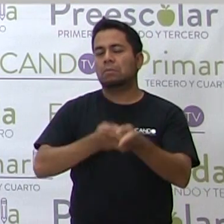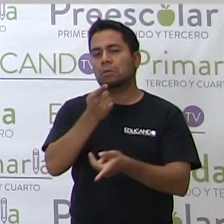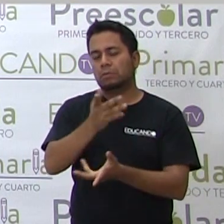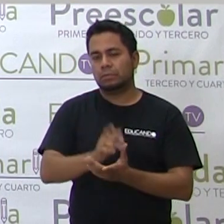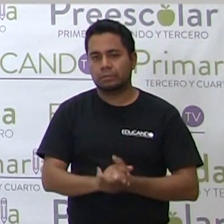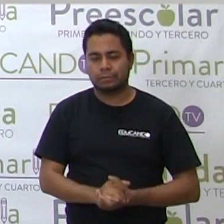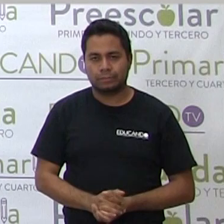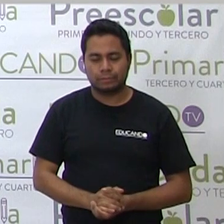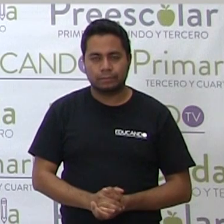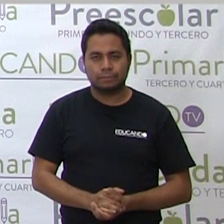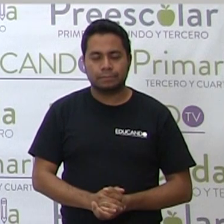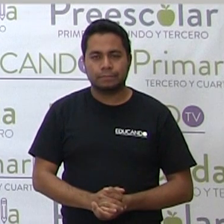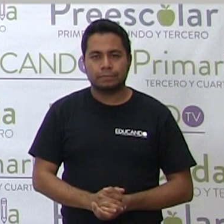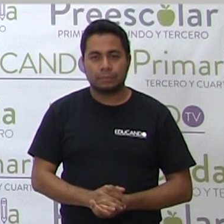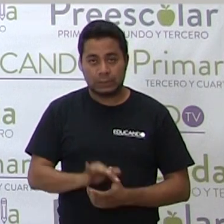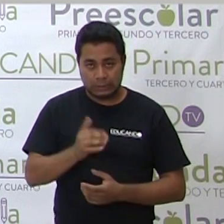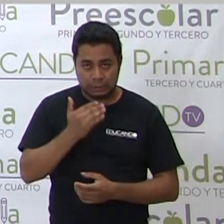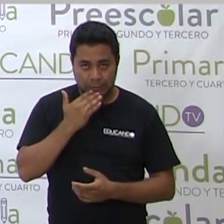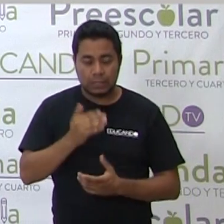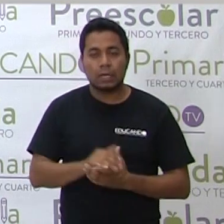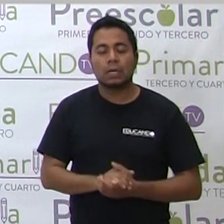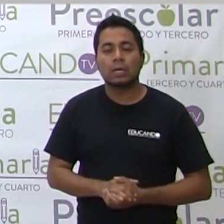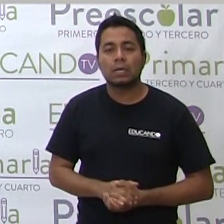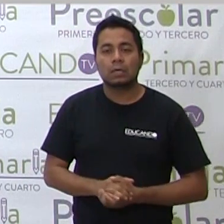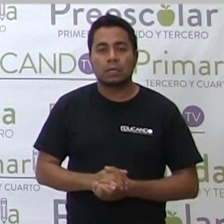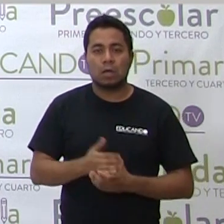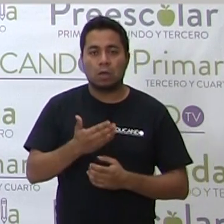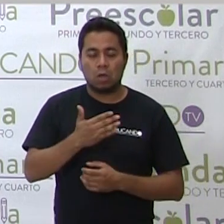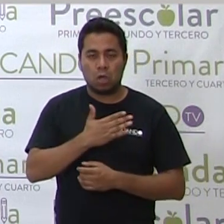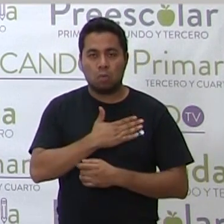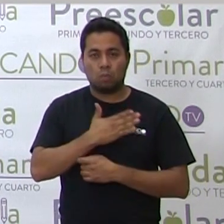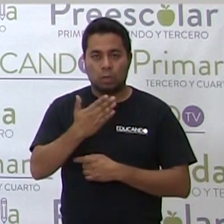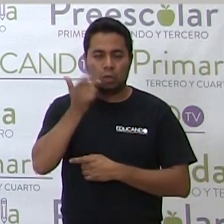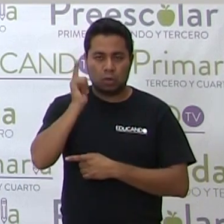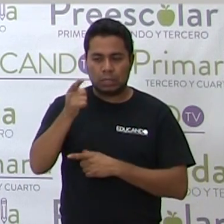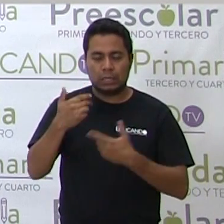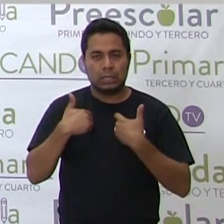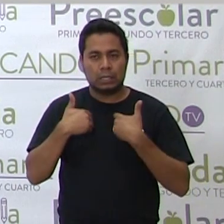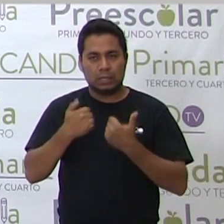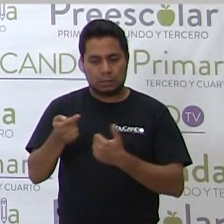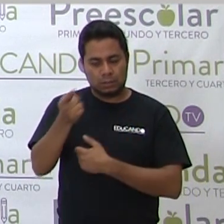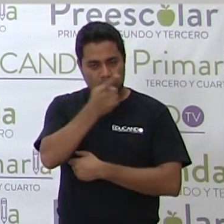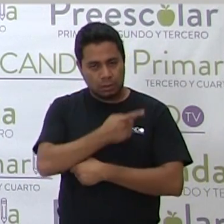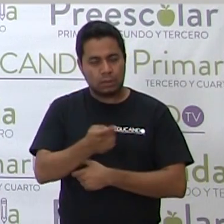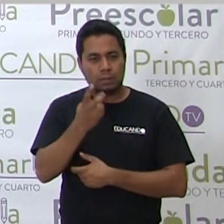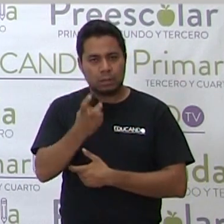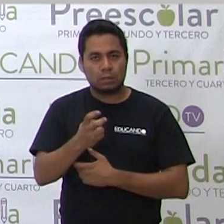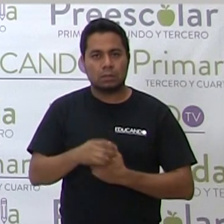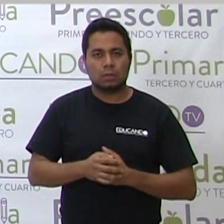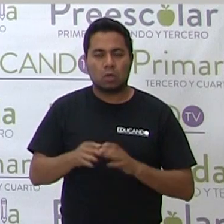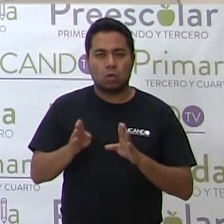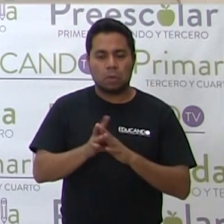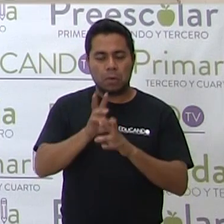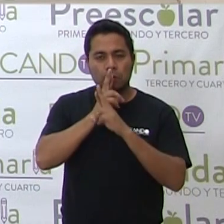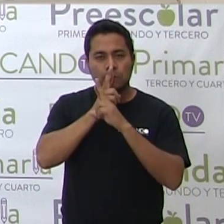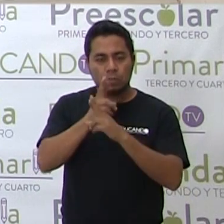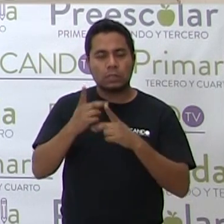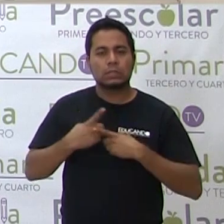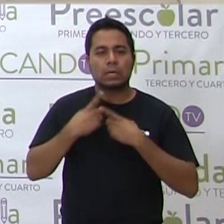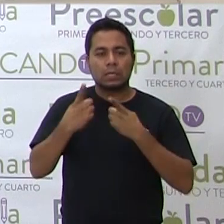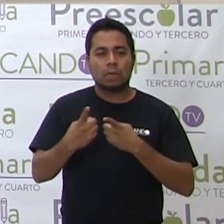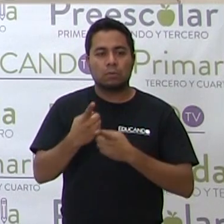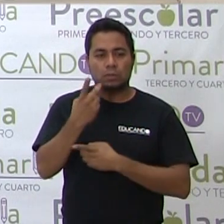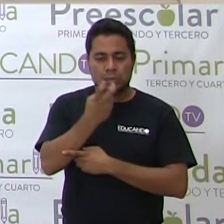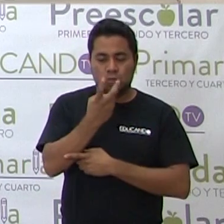pregunta sí Bueno espero que haya haya quedado claro Sí esta esta resolución